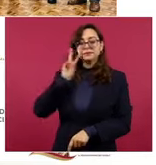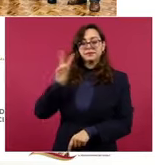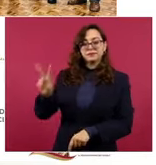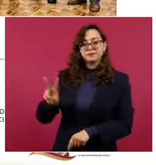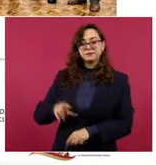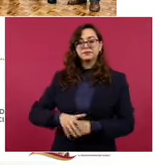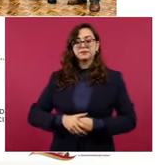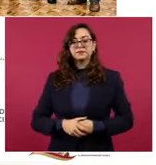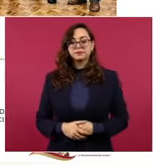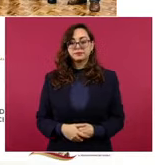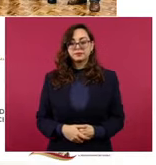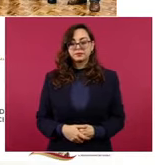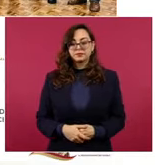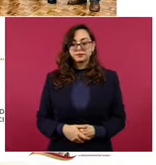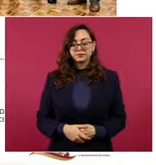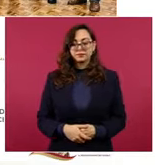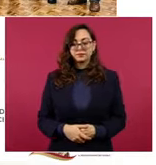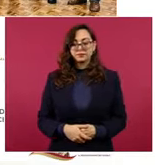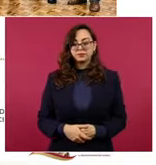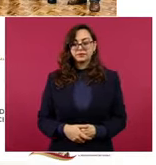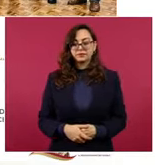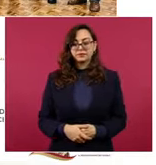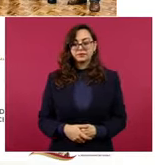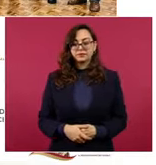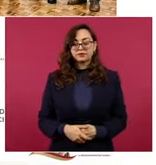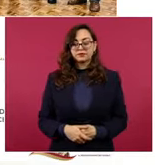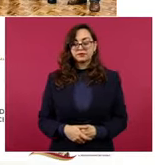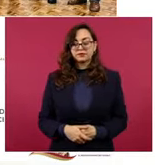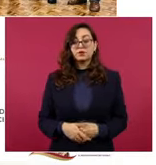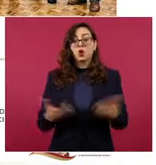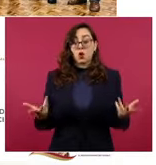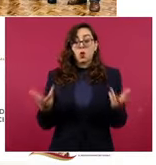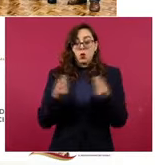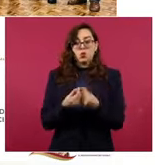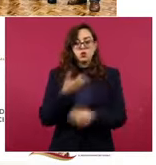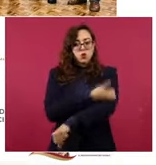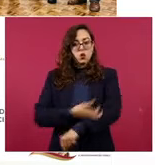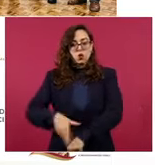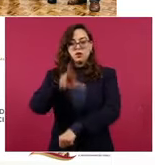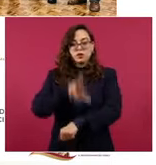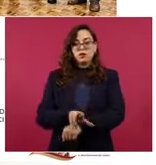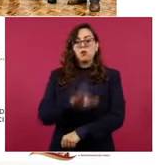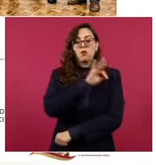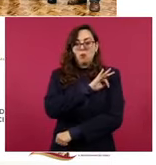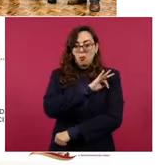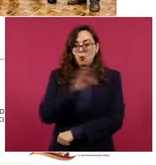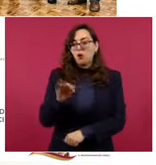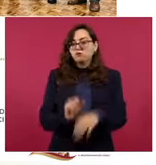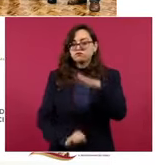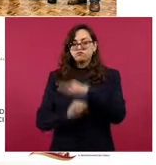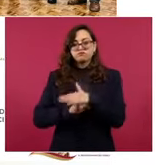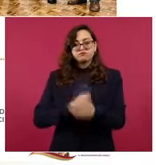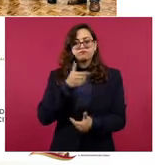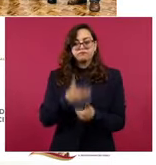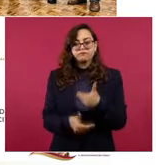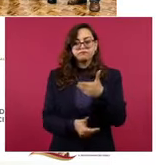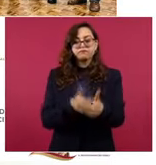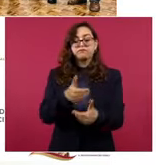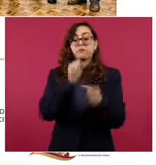Esta coordinación es la base para estos resultados. Los gobernadores y